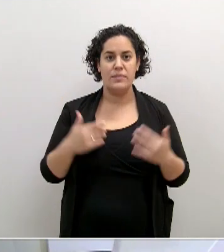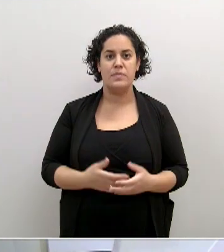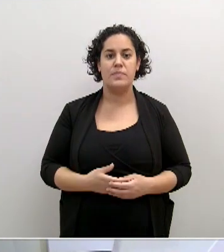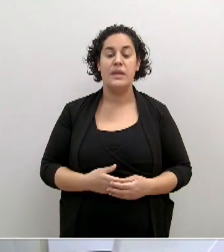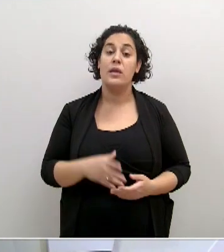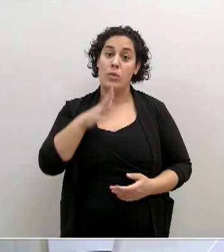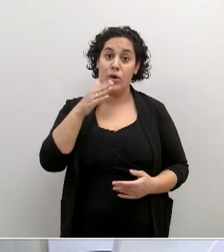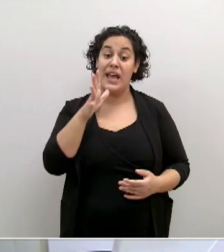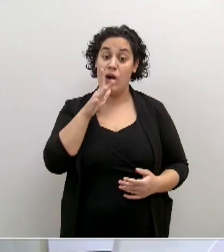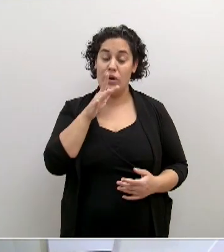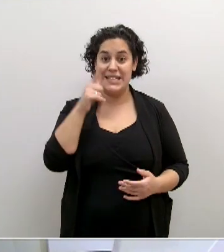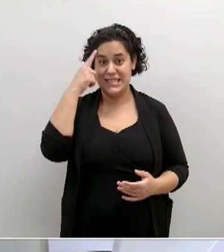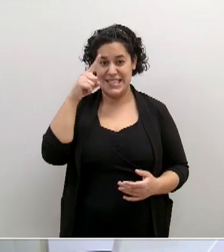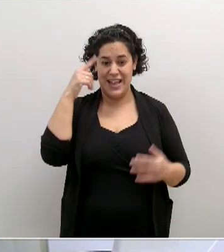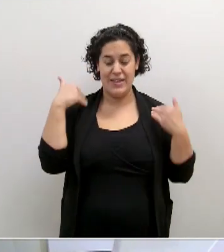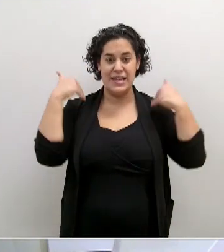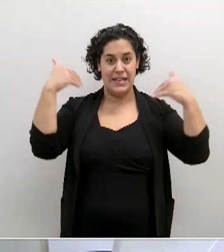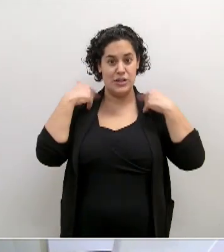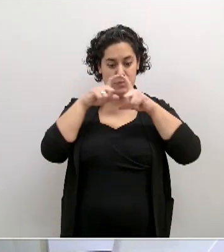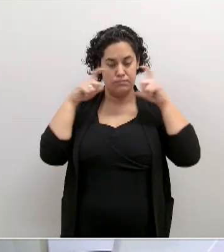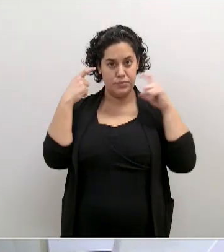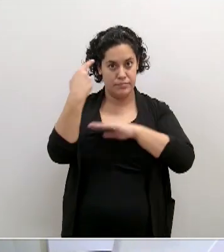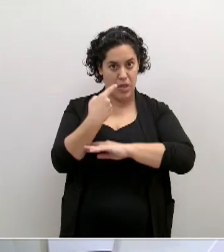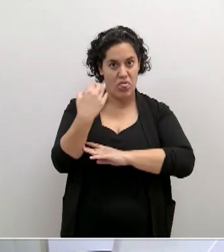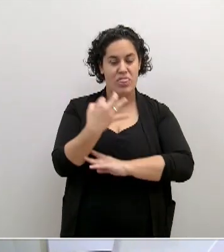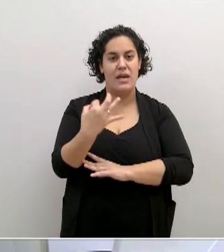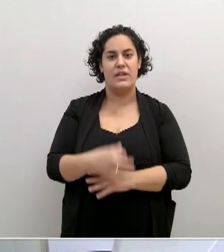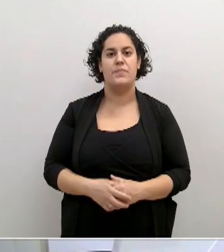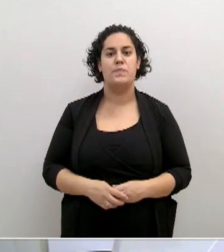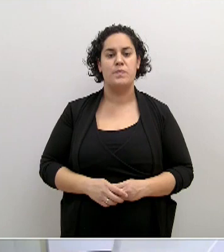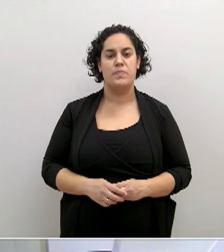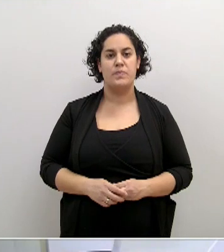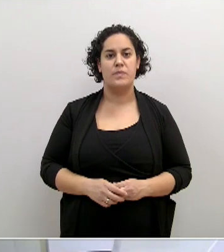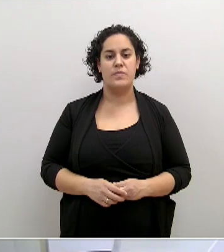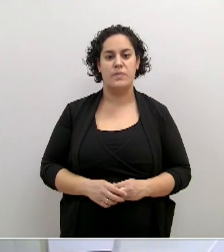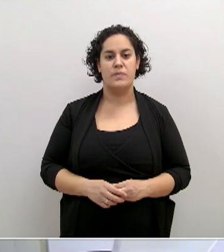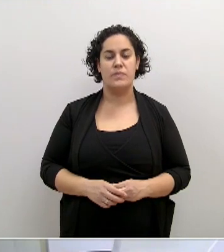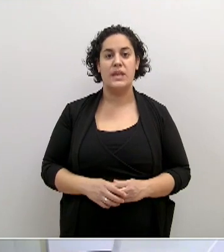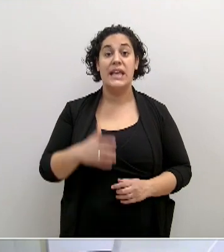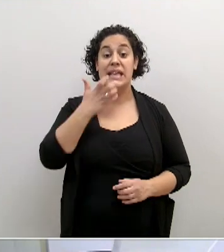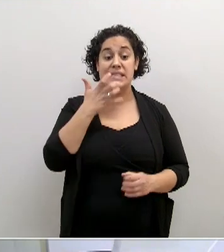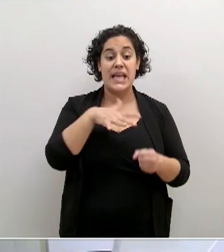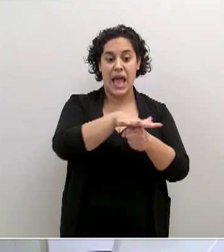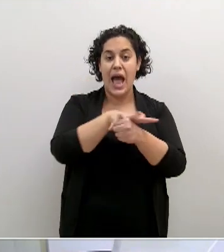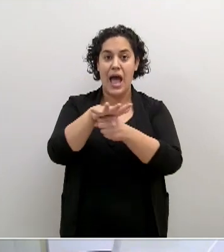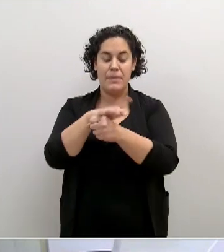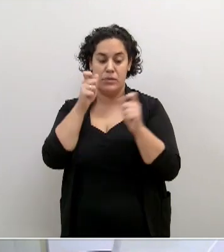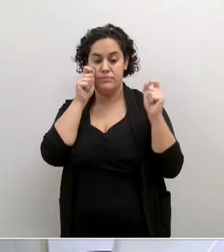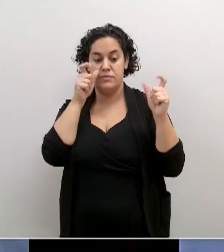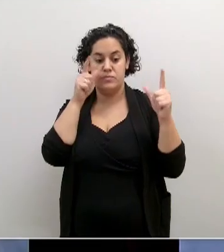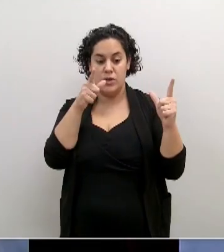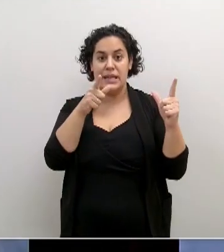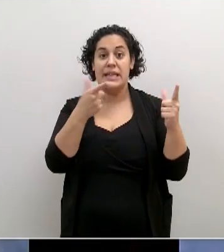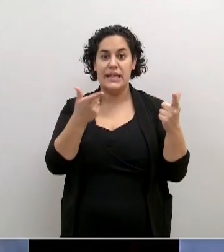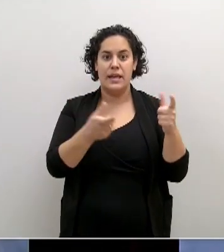con mascarilla y en un momento determinado, si viéramos que efectivamente se producen brotes en esos ámbitos, pues tomaríamos medidas.